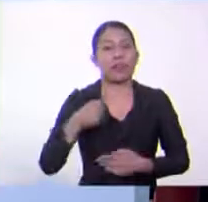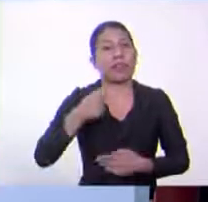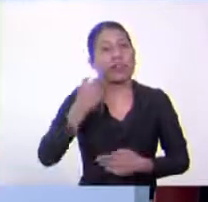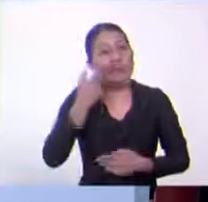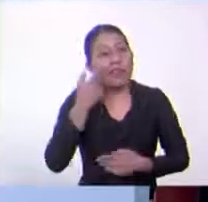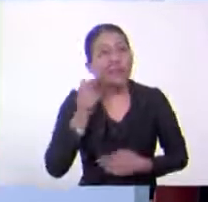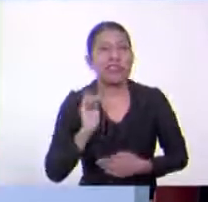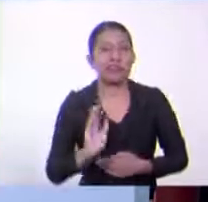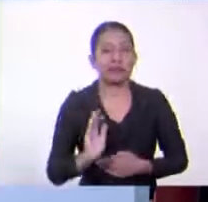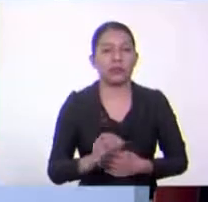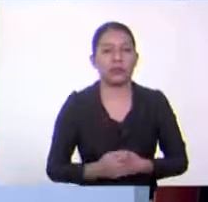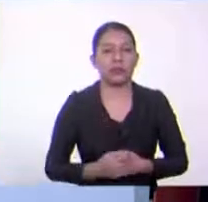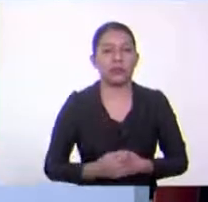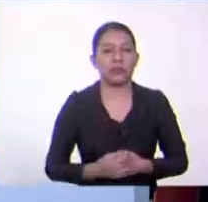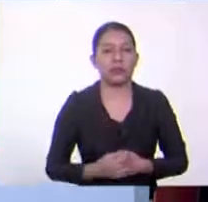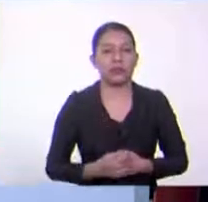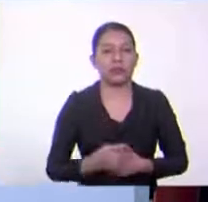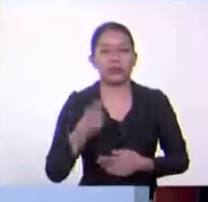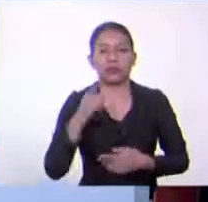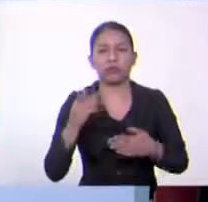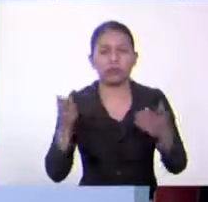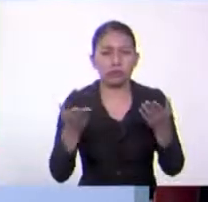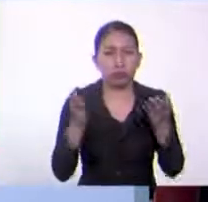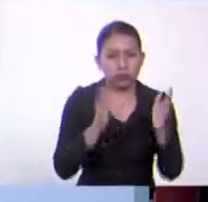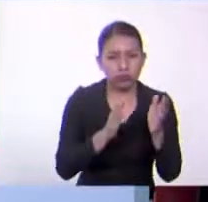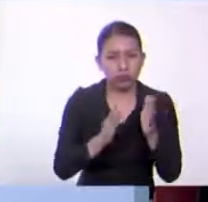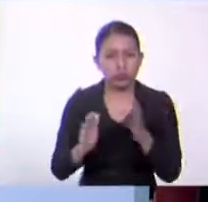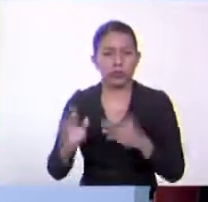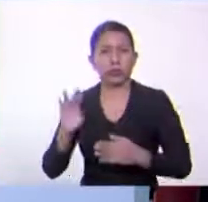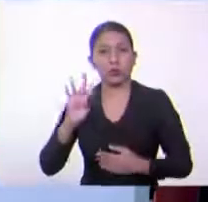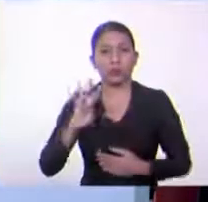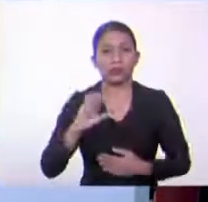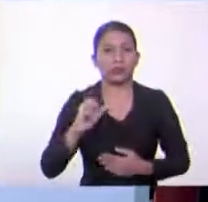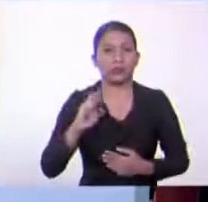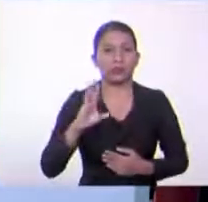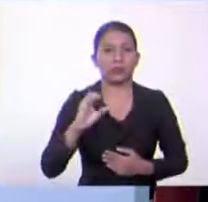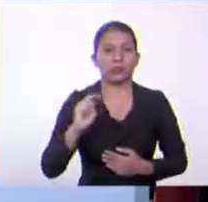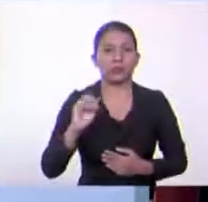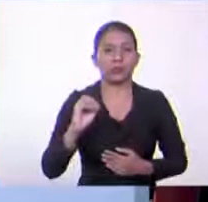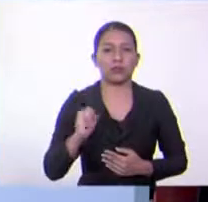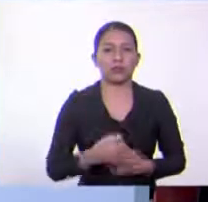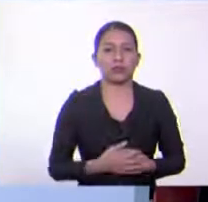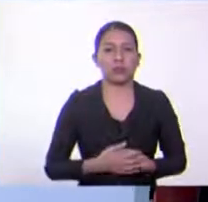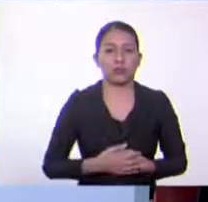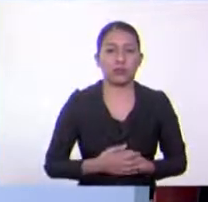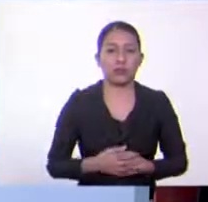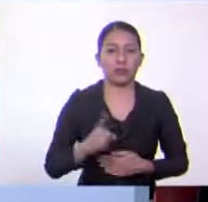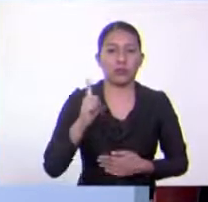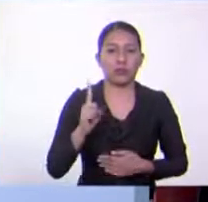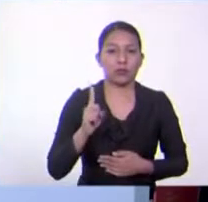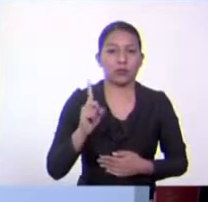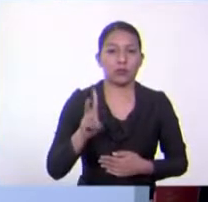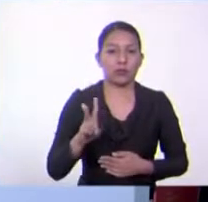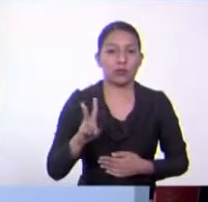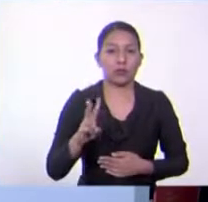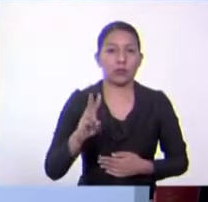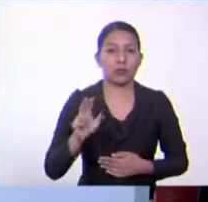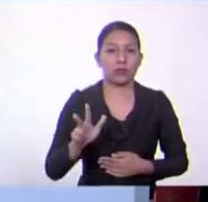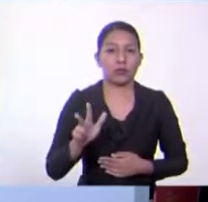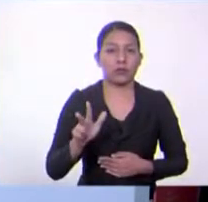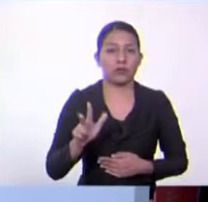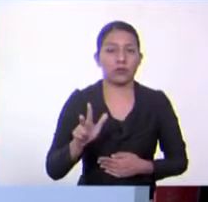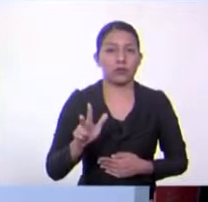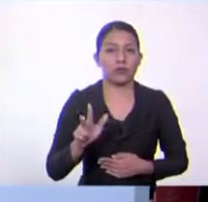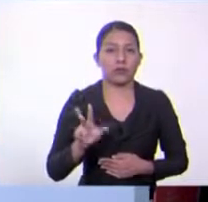de una estructura o un compuesto de 4 carbonos. Tenemos 1, 2,